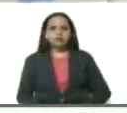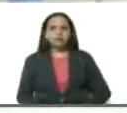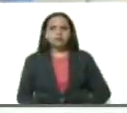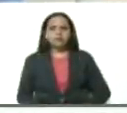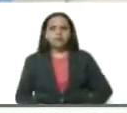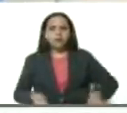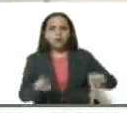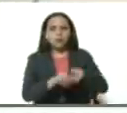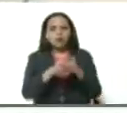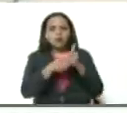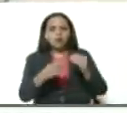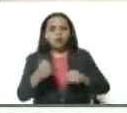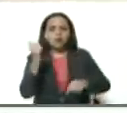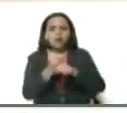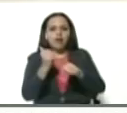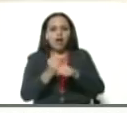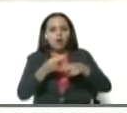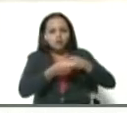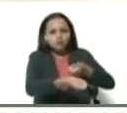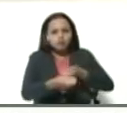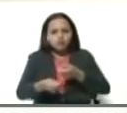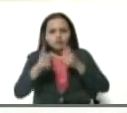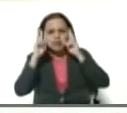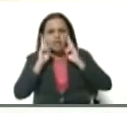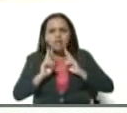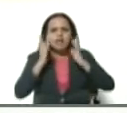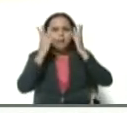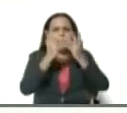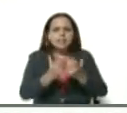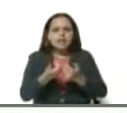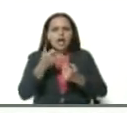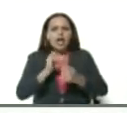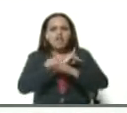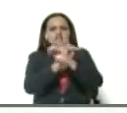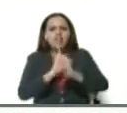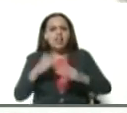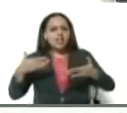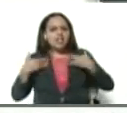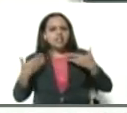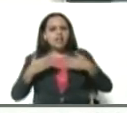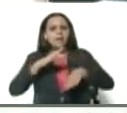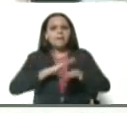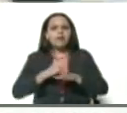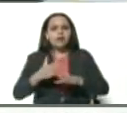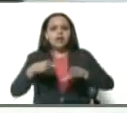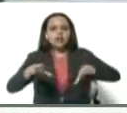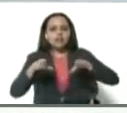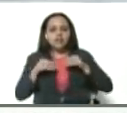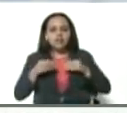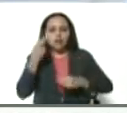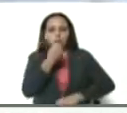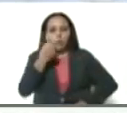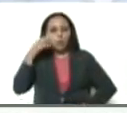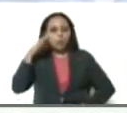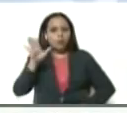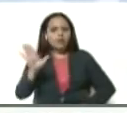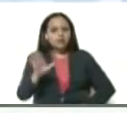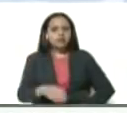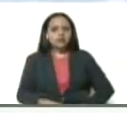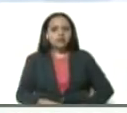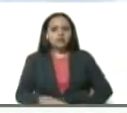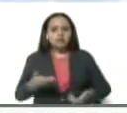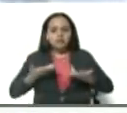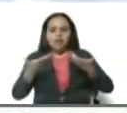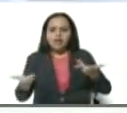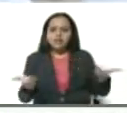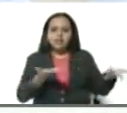como todo el personal obrero y administrativo, están felices, presidente, para asumir el compromiso de prestar